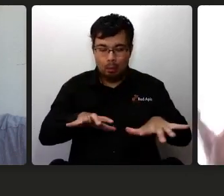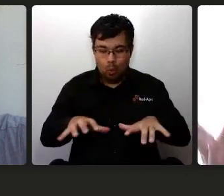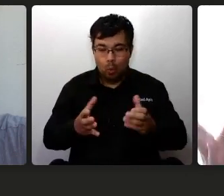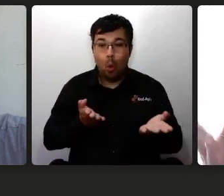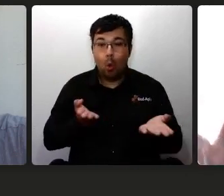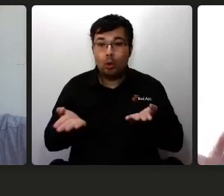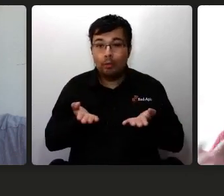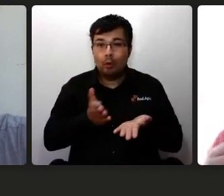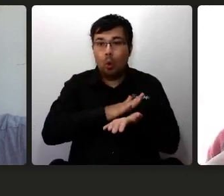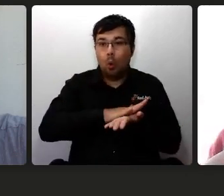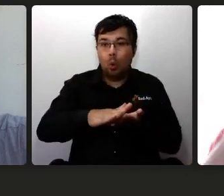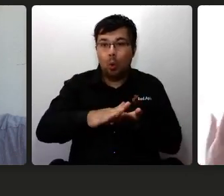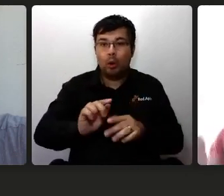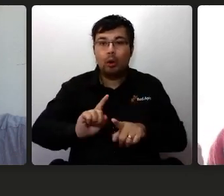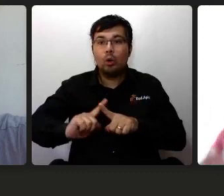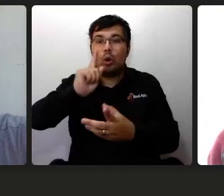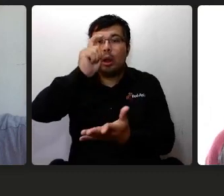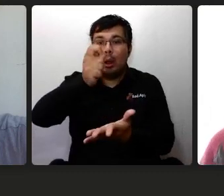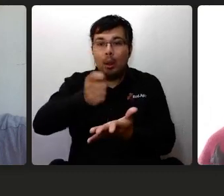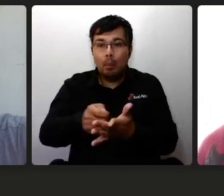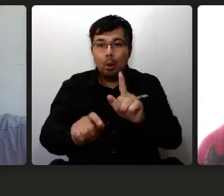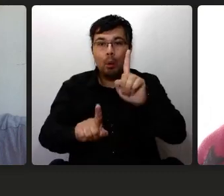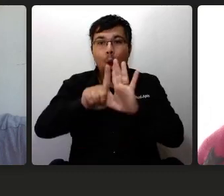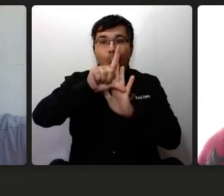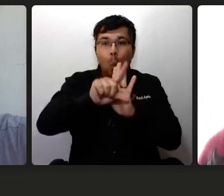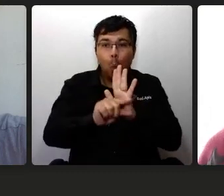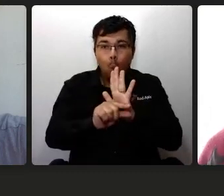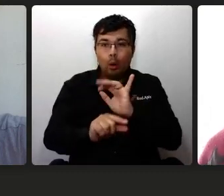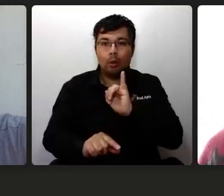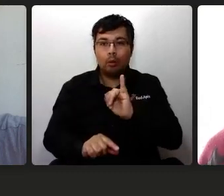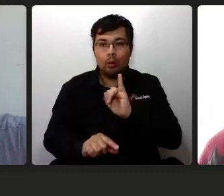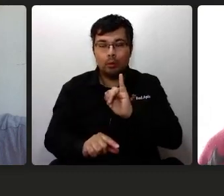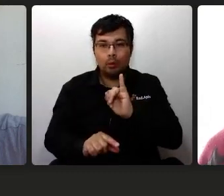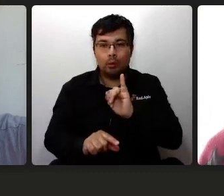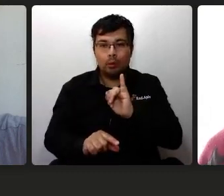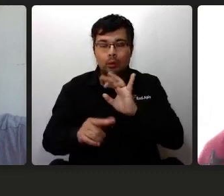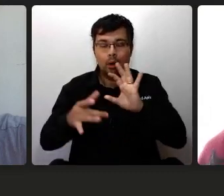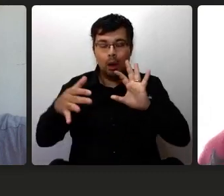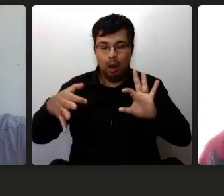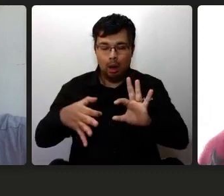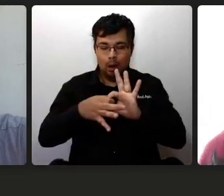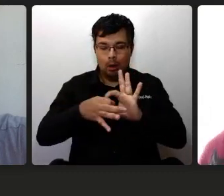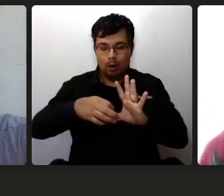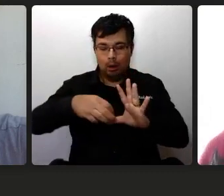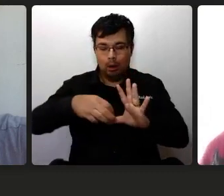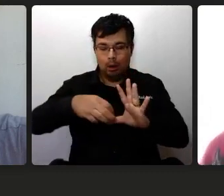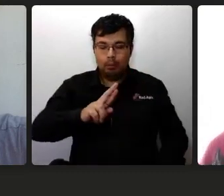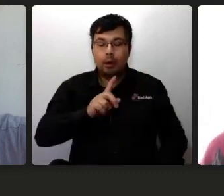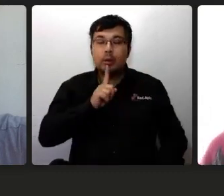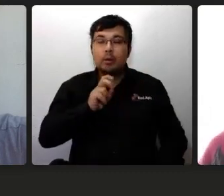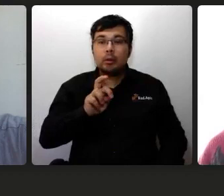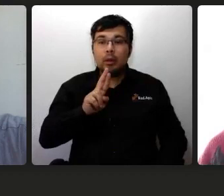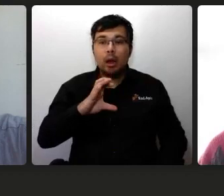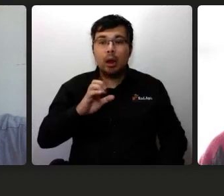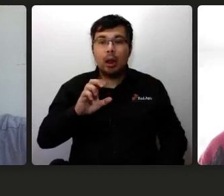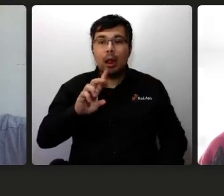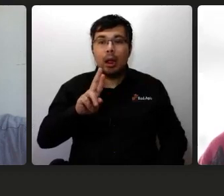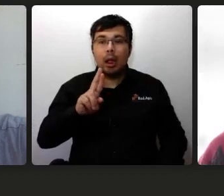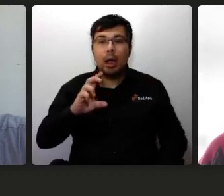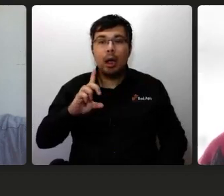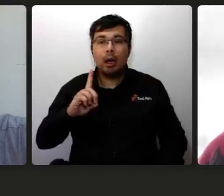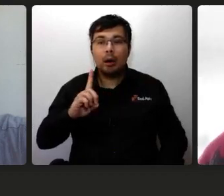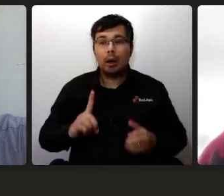son pagos, pero que están con algún descuento al ser aliados de Mastercard. Y ahí sí, efectivamente,